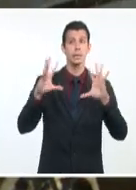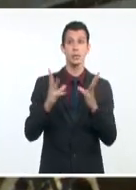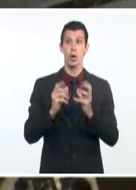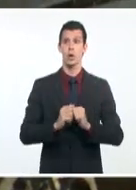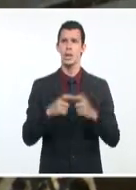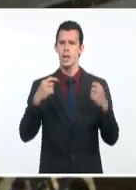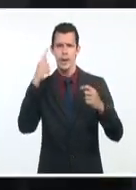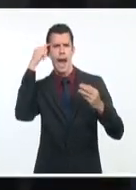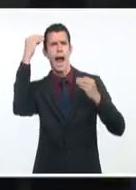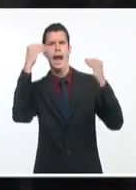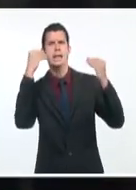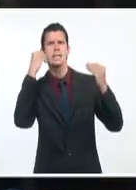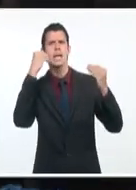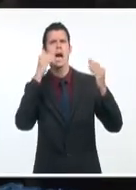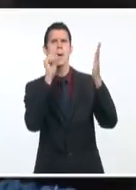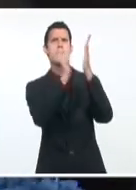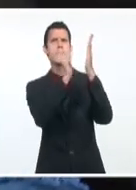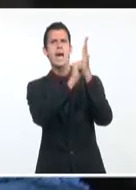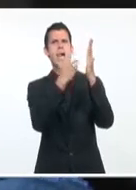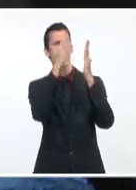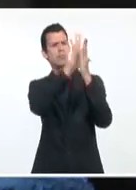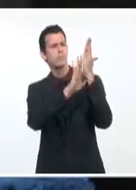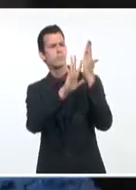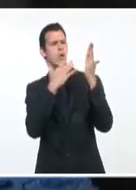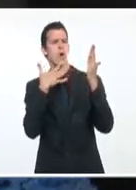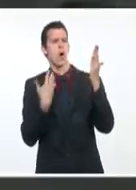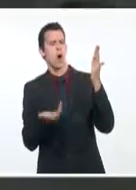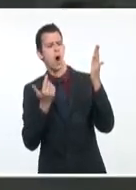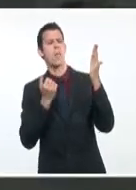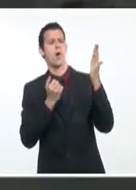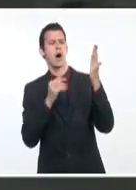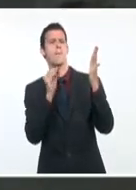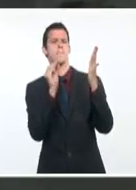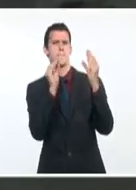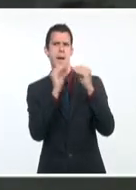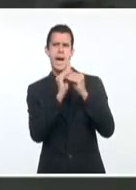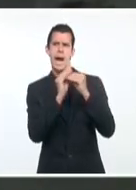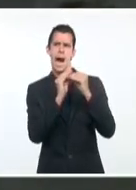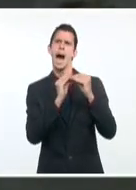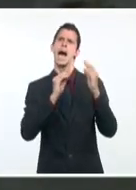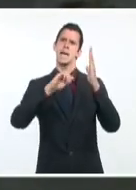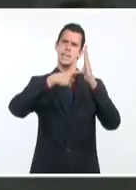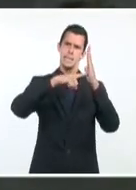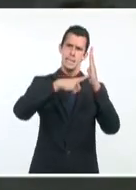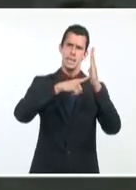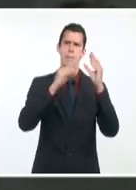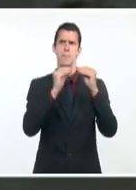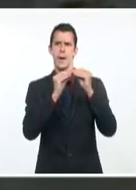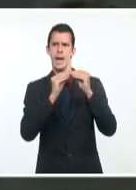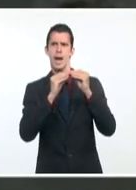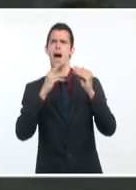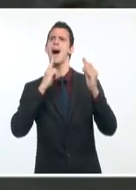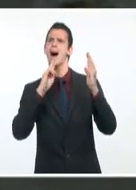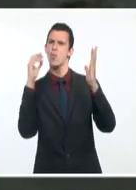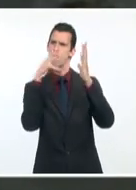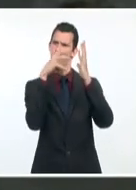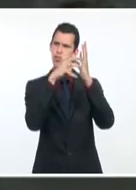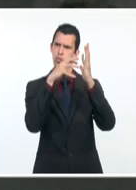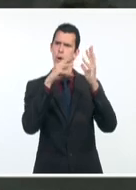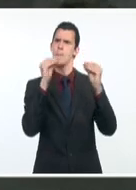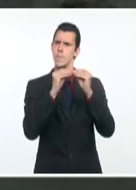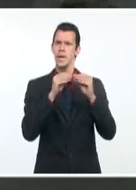10, 15, 20 centímetros. En medio de la situación que posee el país en estos momentos por la pandemia, el bloqueo, esta obra no ha